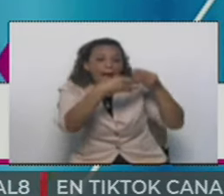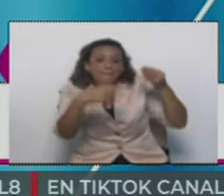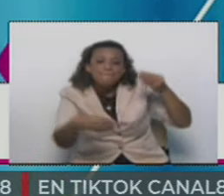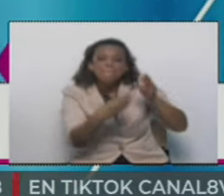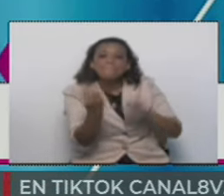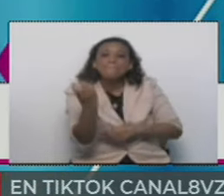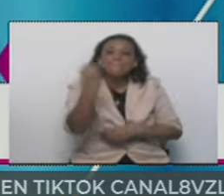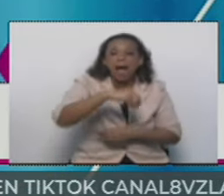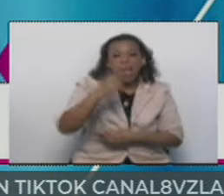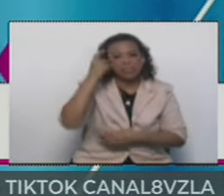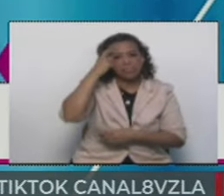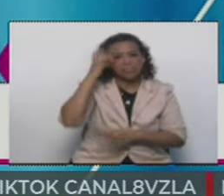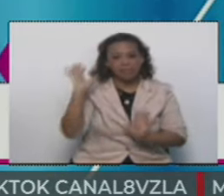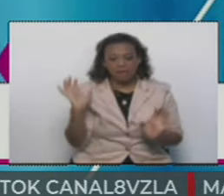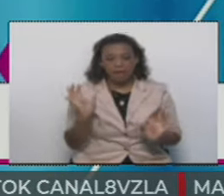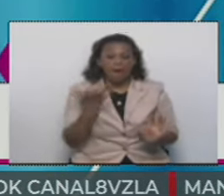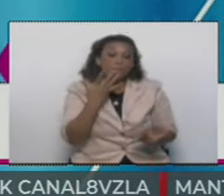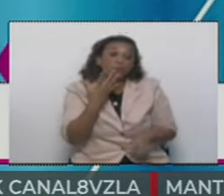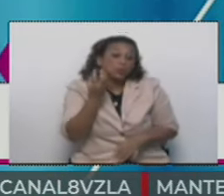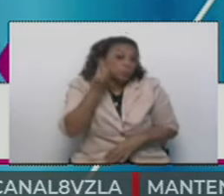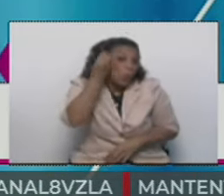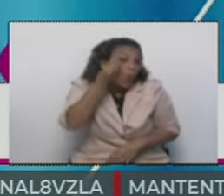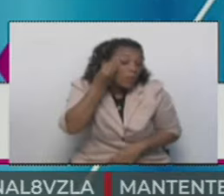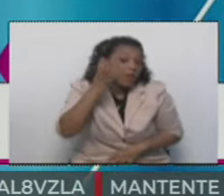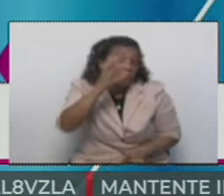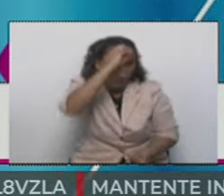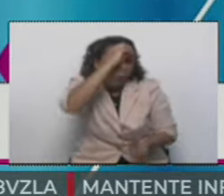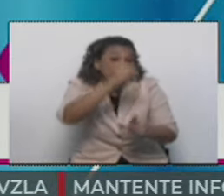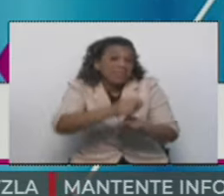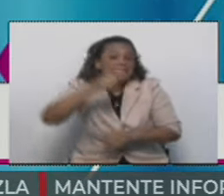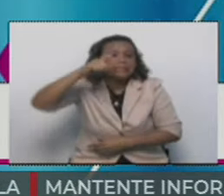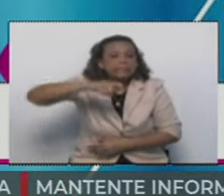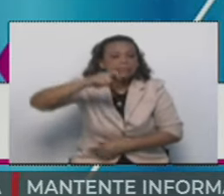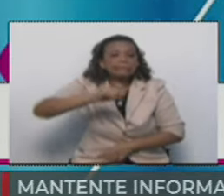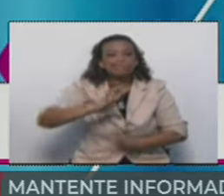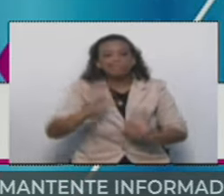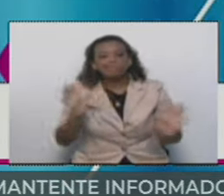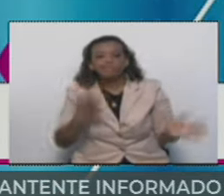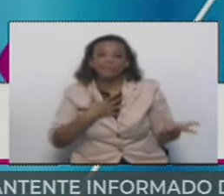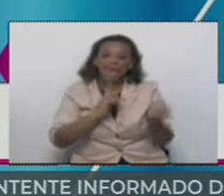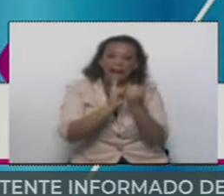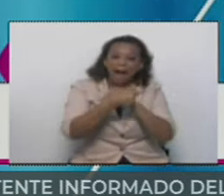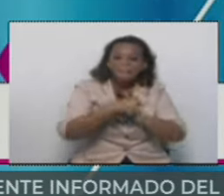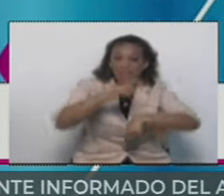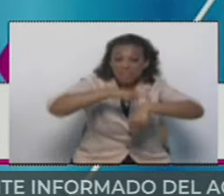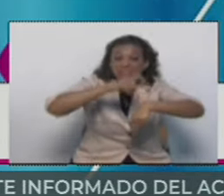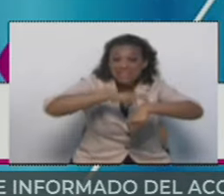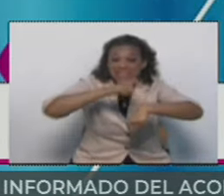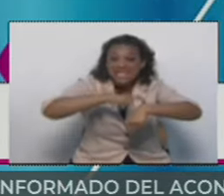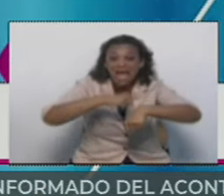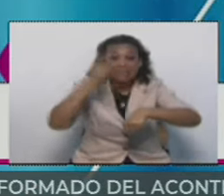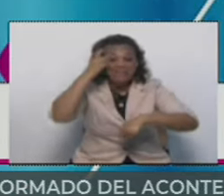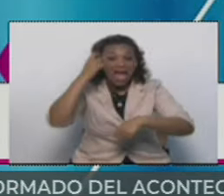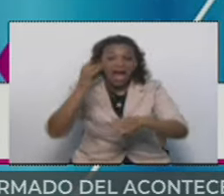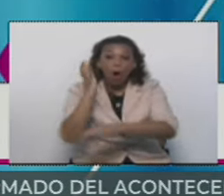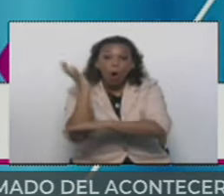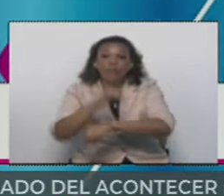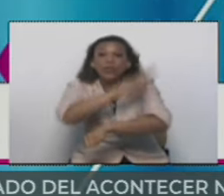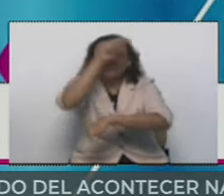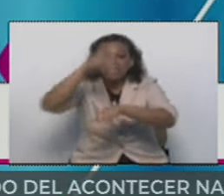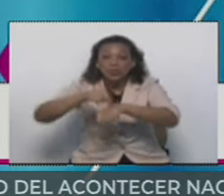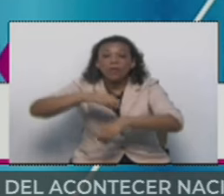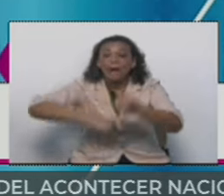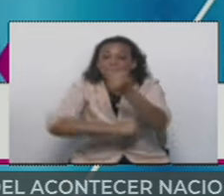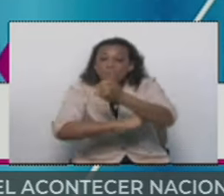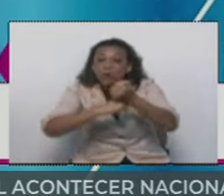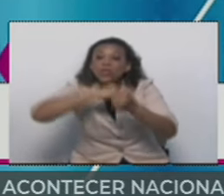más. Por eso creo necesario cambiar la fecha del Congreso Nacional del